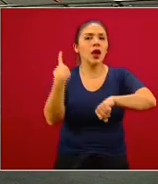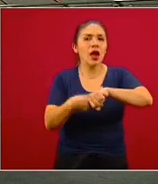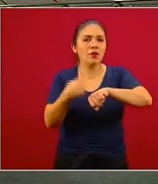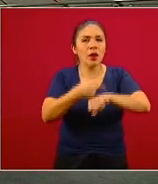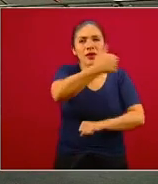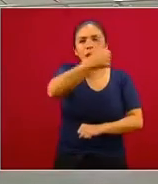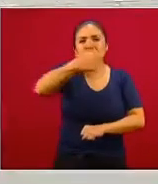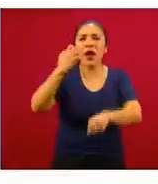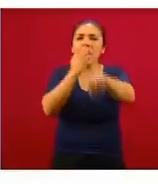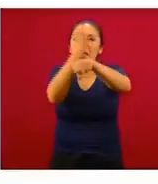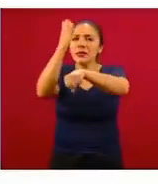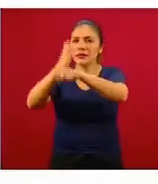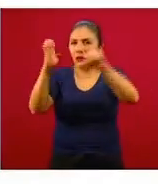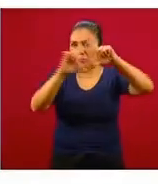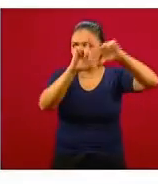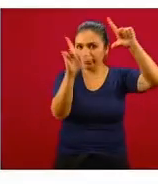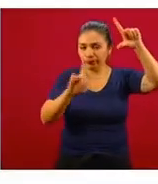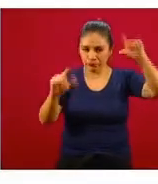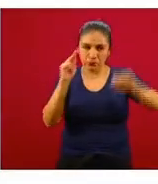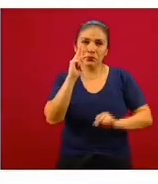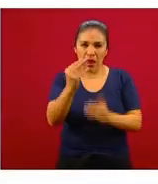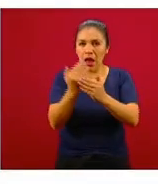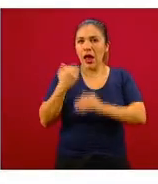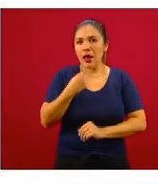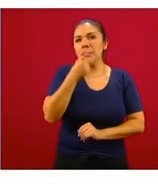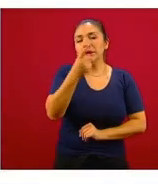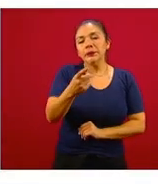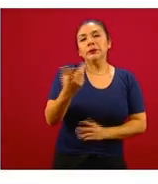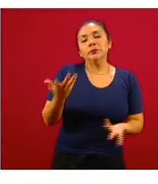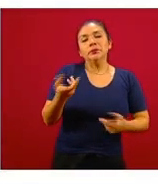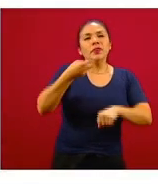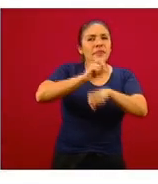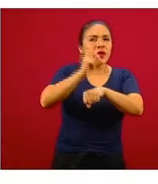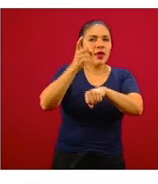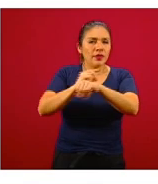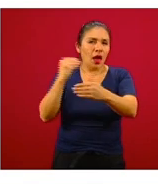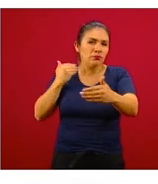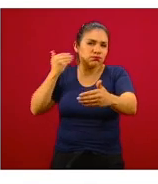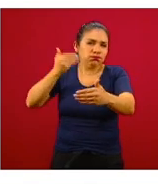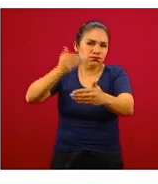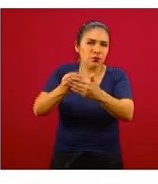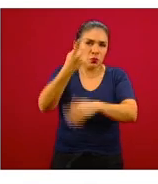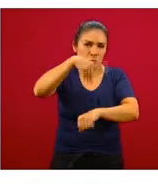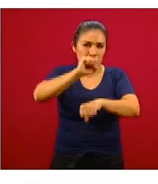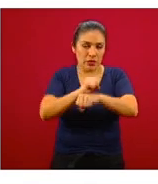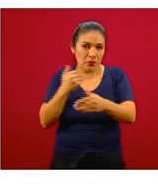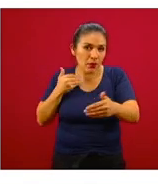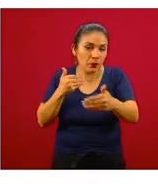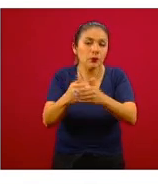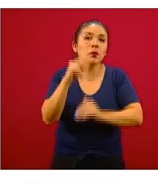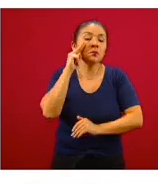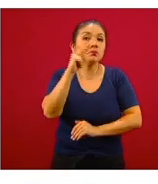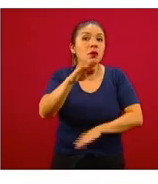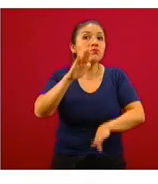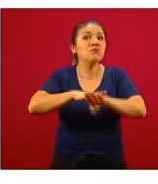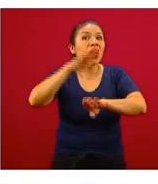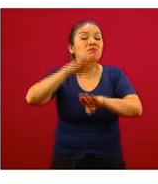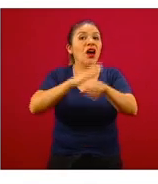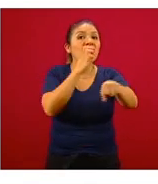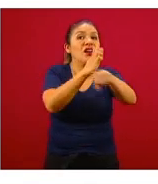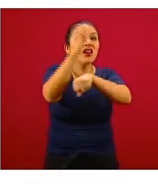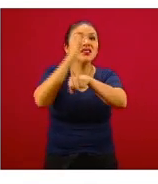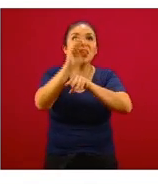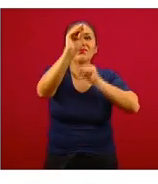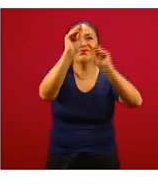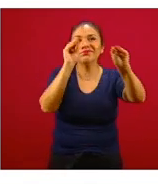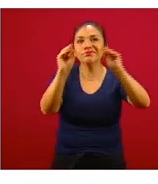entidad federativa. Ya veníamos comentando que en las Here we últimas have the burden días, of la última disease semana, vemos distribution cada per vez state. como más entidades federativas